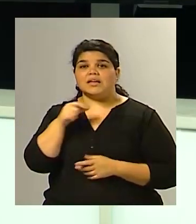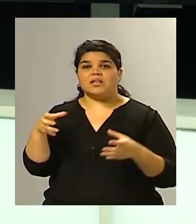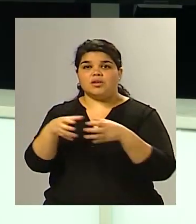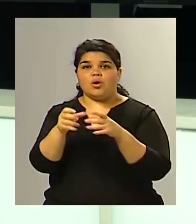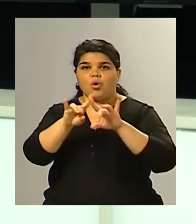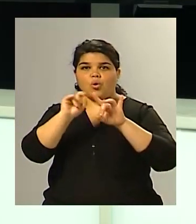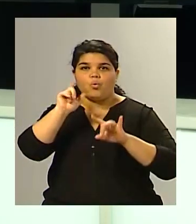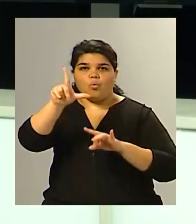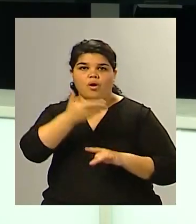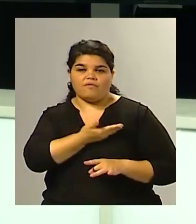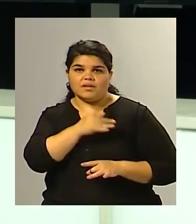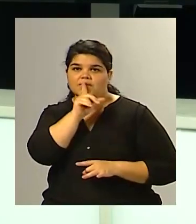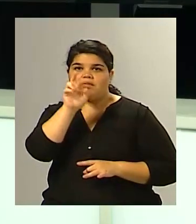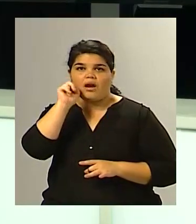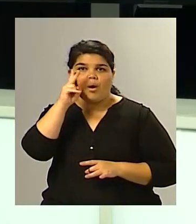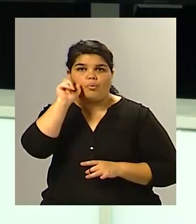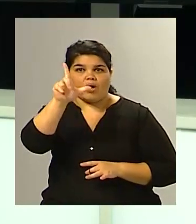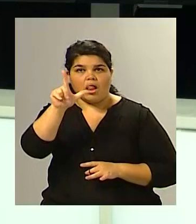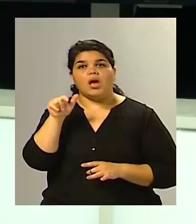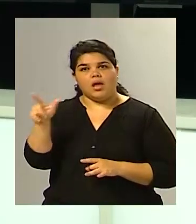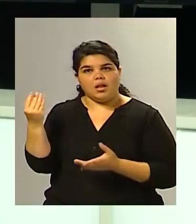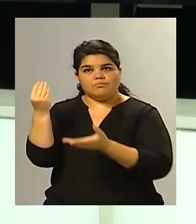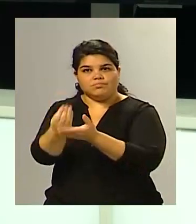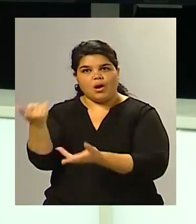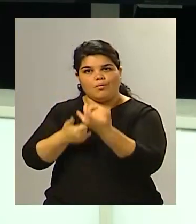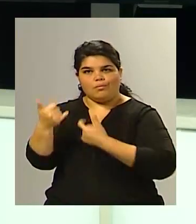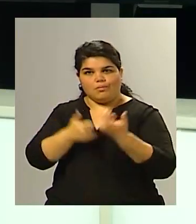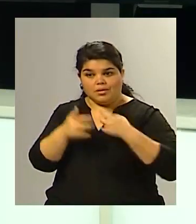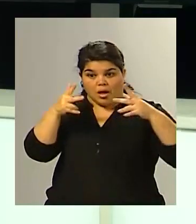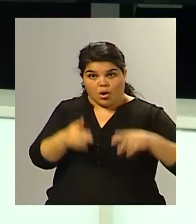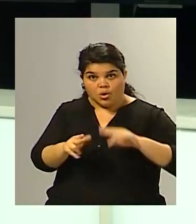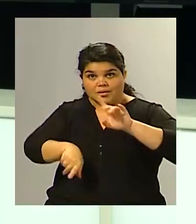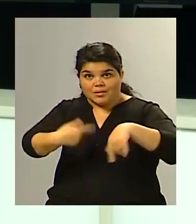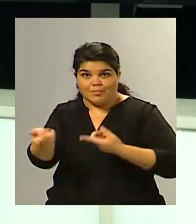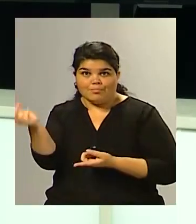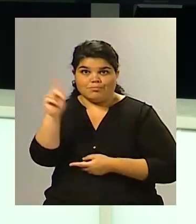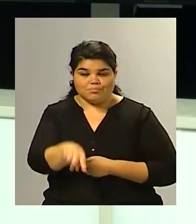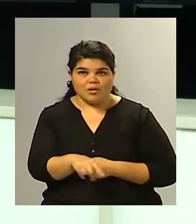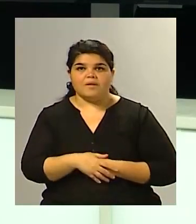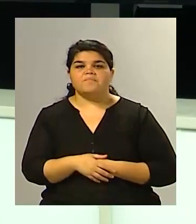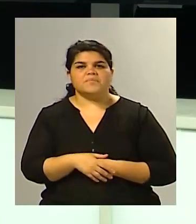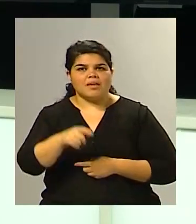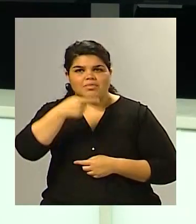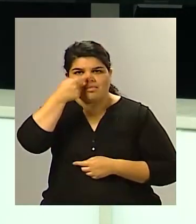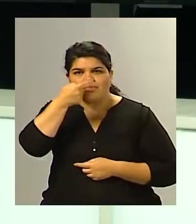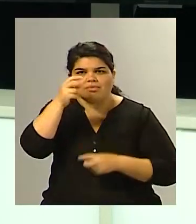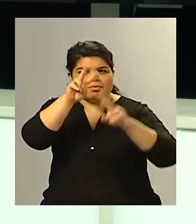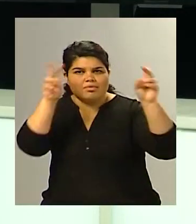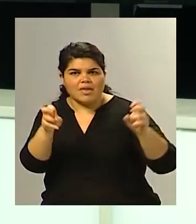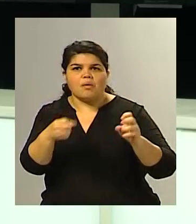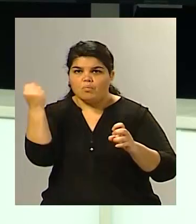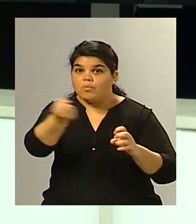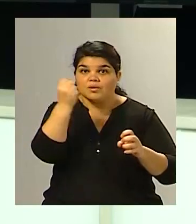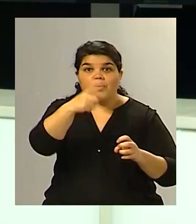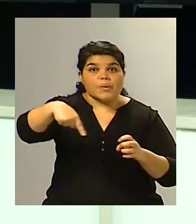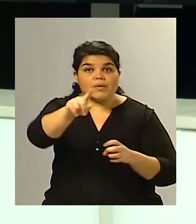Wolf Travel, quien va a estar hablando con nosotros después de esta pausa. Quédense con nosotros porque el tema es muy importante y si ustedes tienen algún